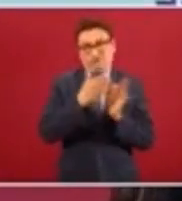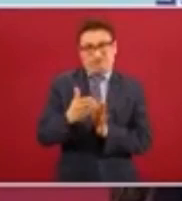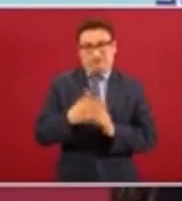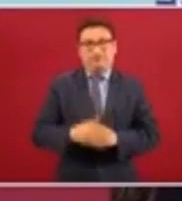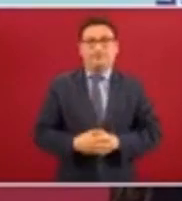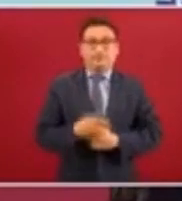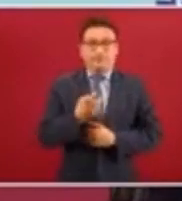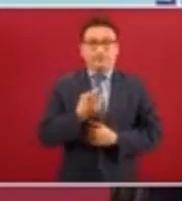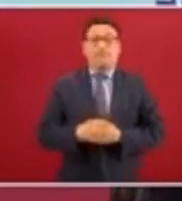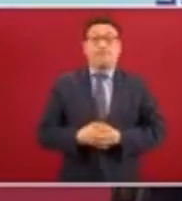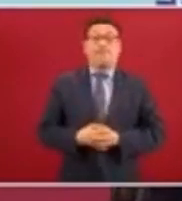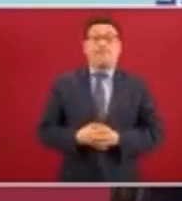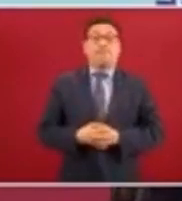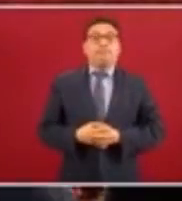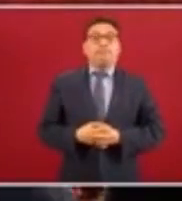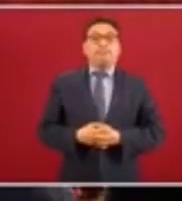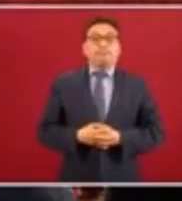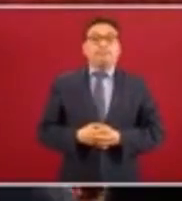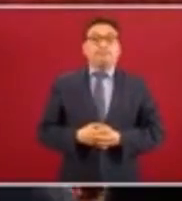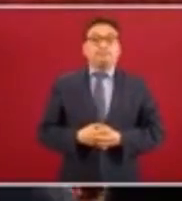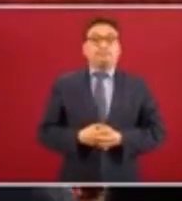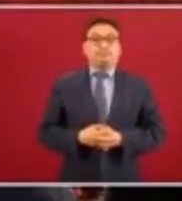epidemia. La